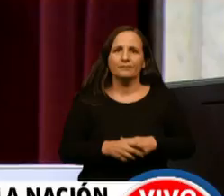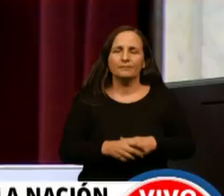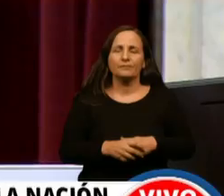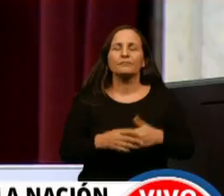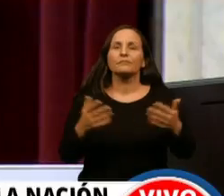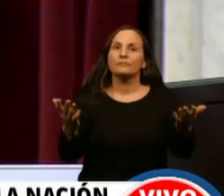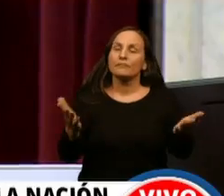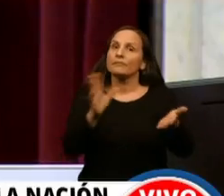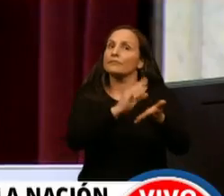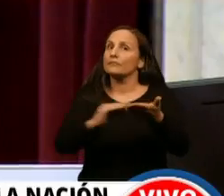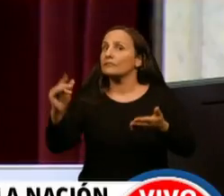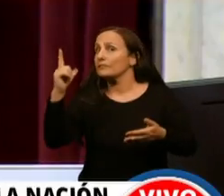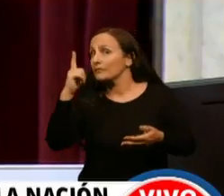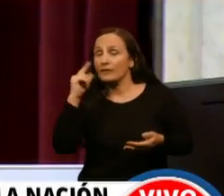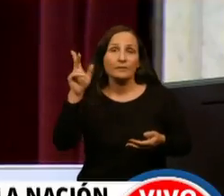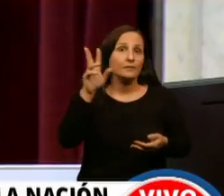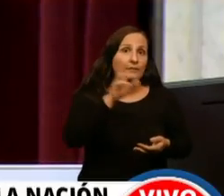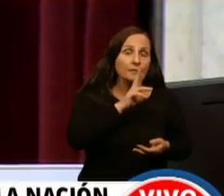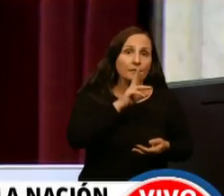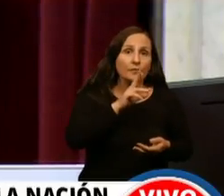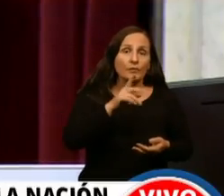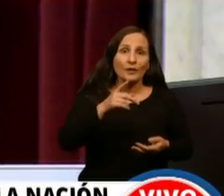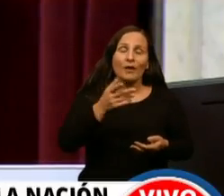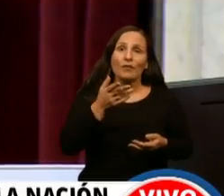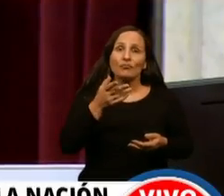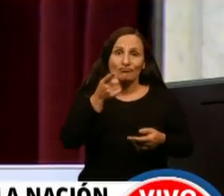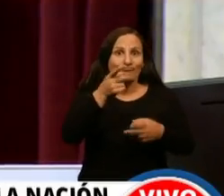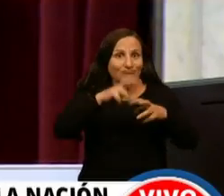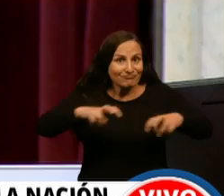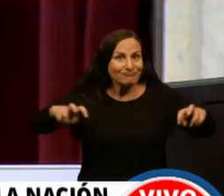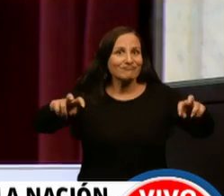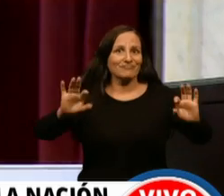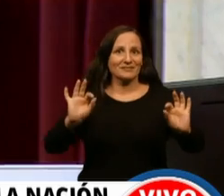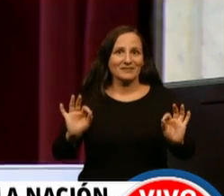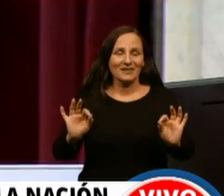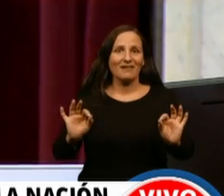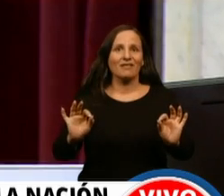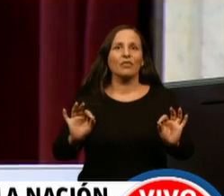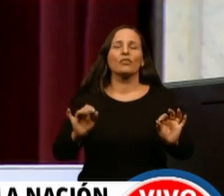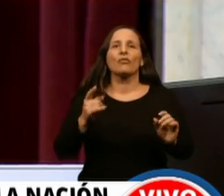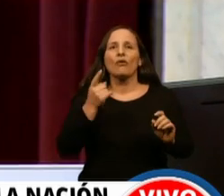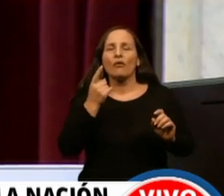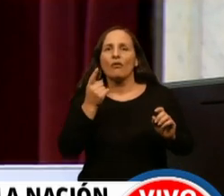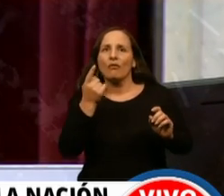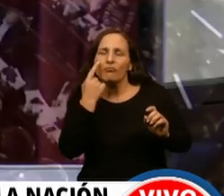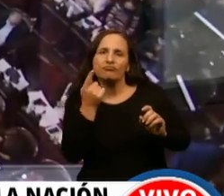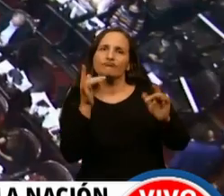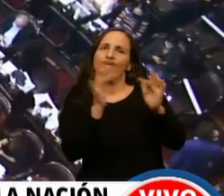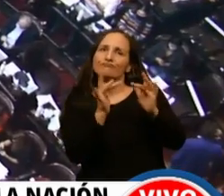señores diputados y diputadas si toman asiento se lo vean